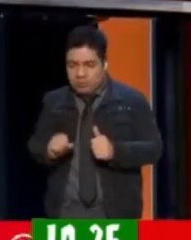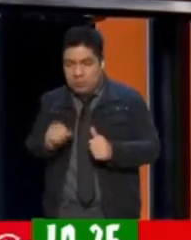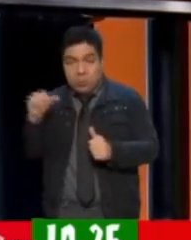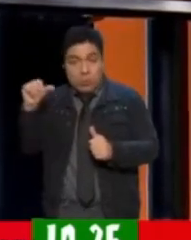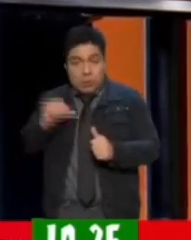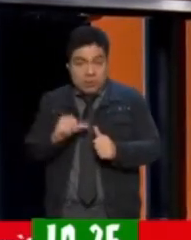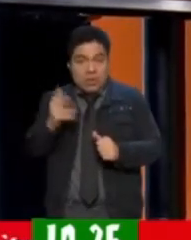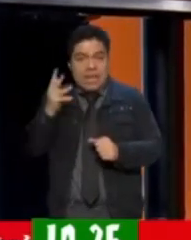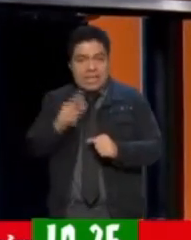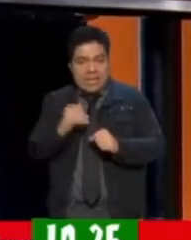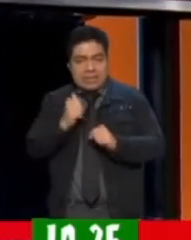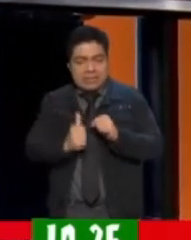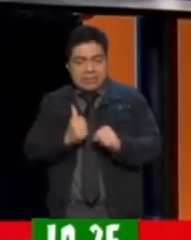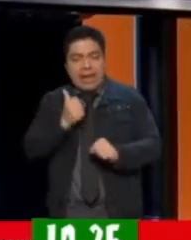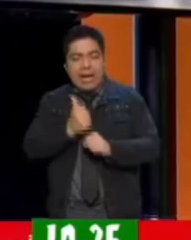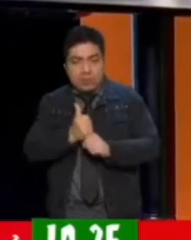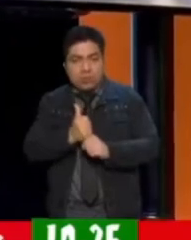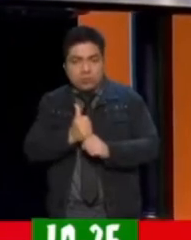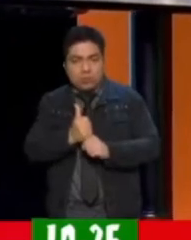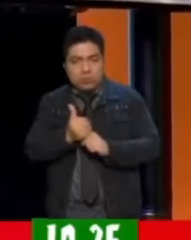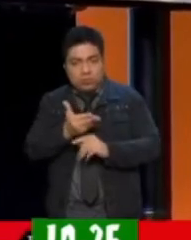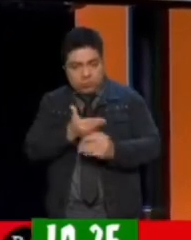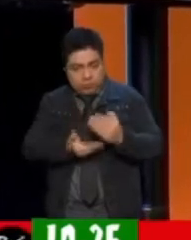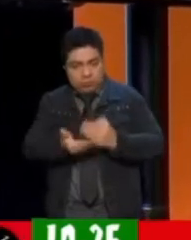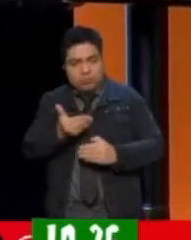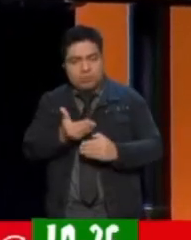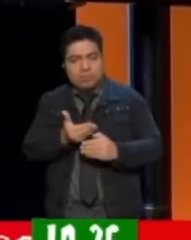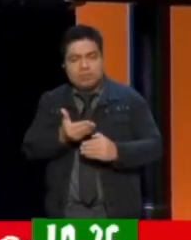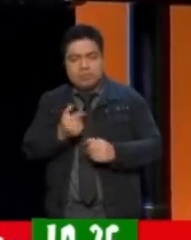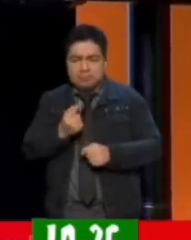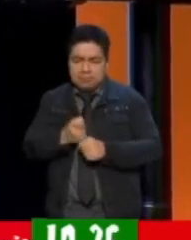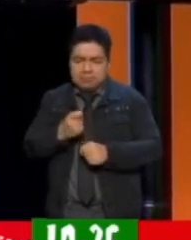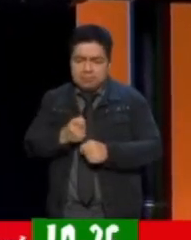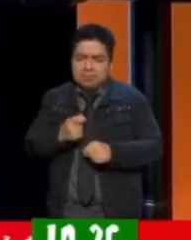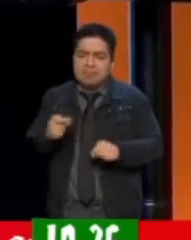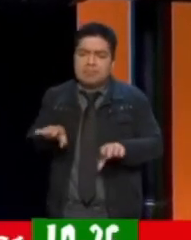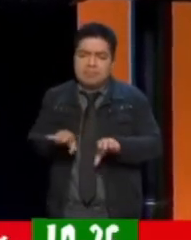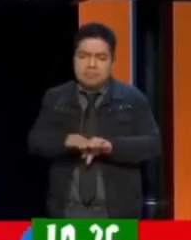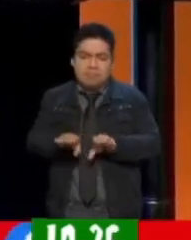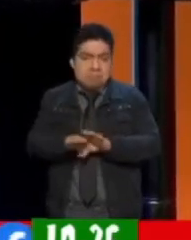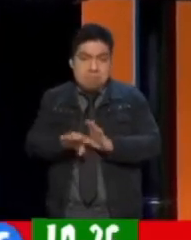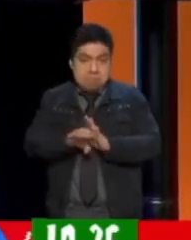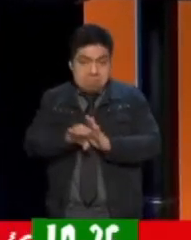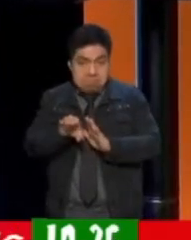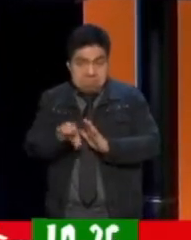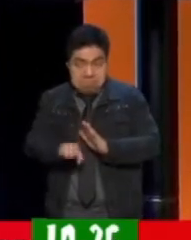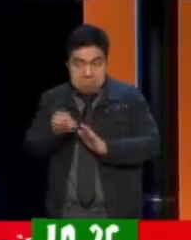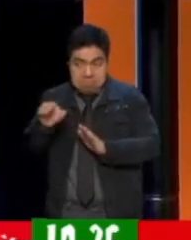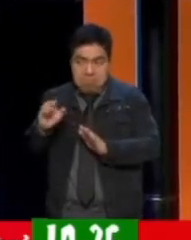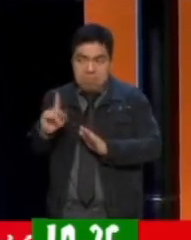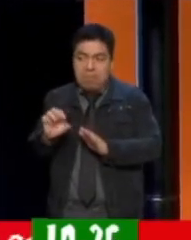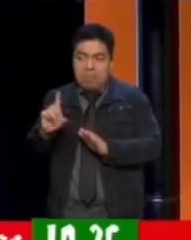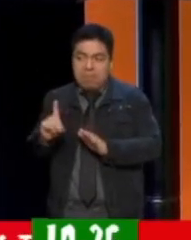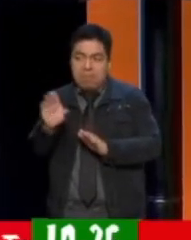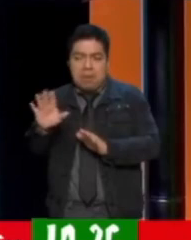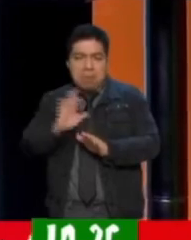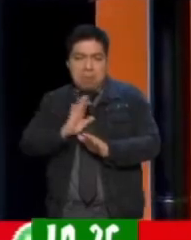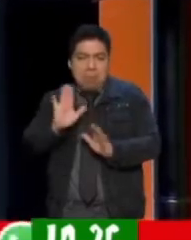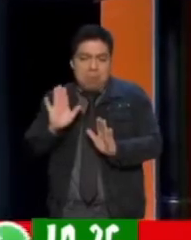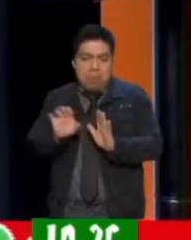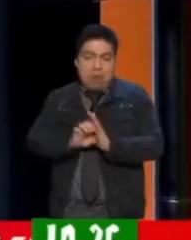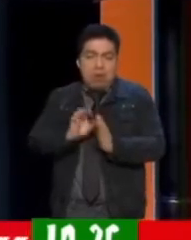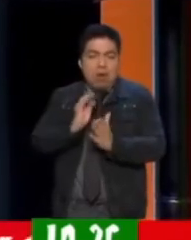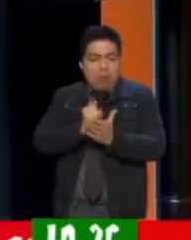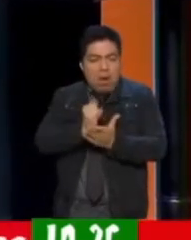10 años de servicio. Y primero, dime, ¿de qué puedo ir yo a pedir ayuda a la Prodecon? A ver, yo contribuyente,